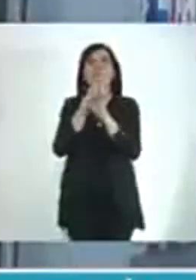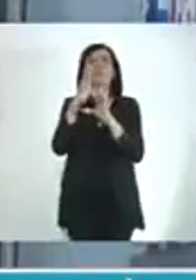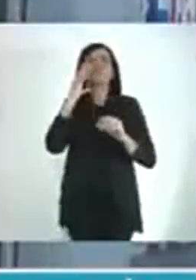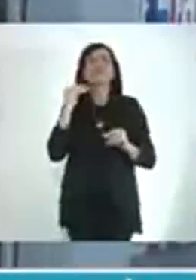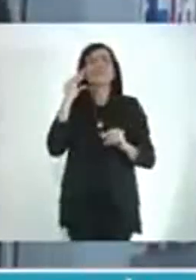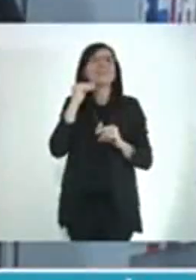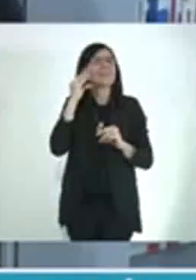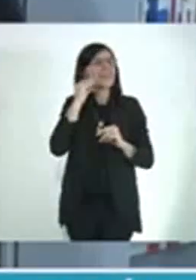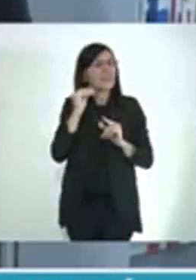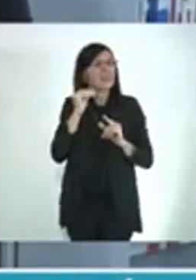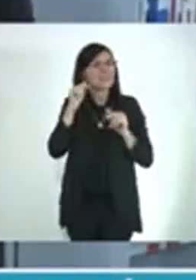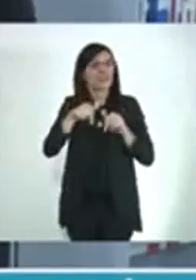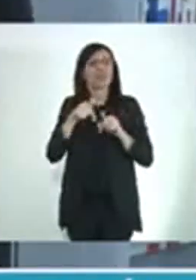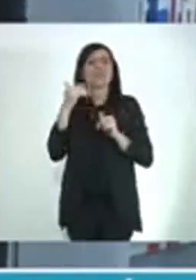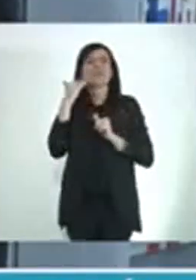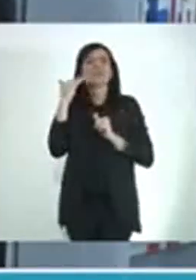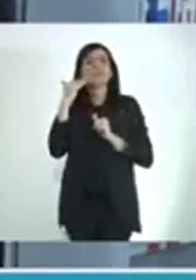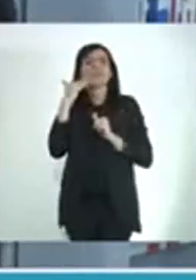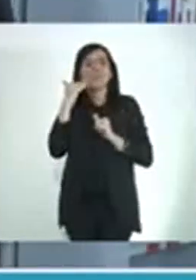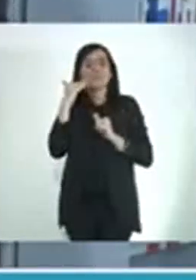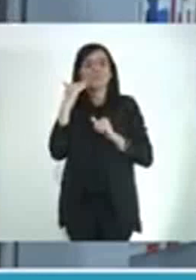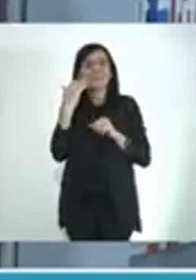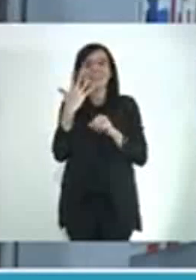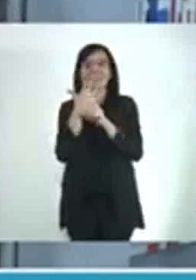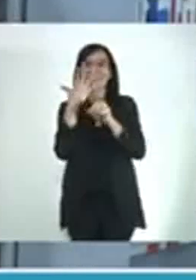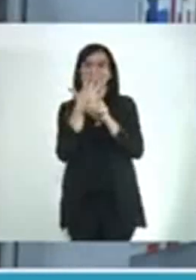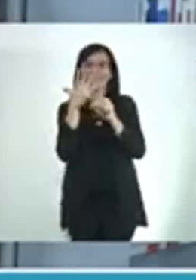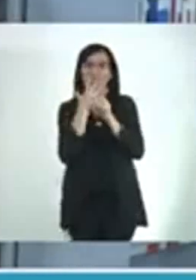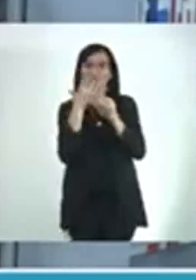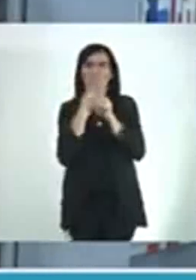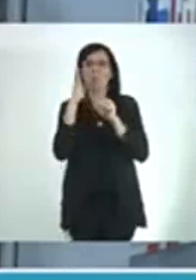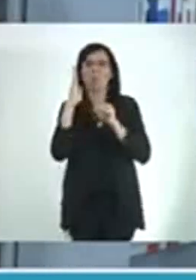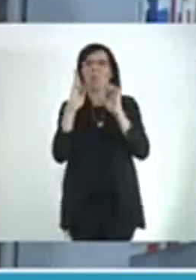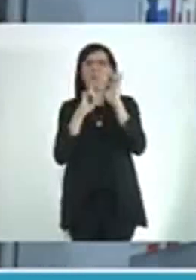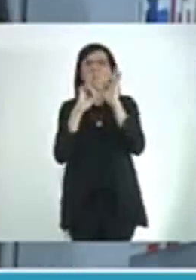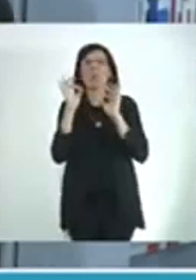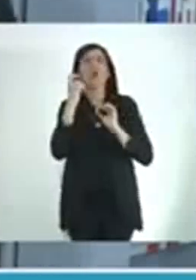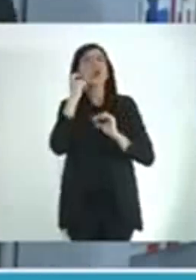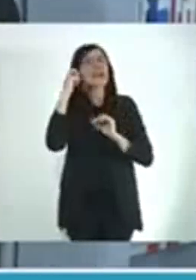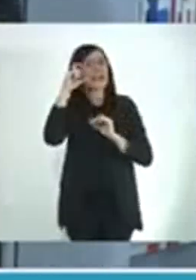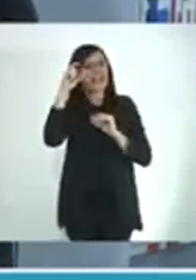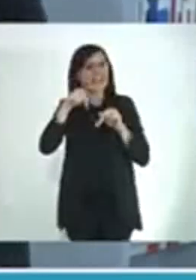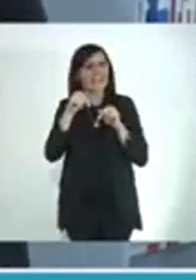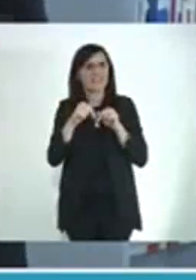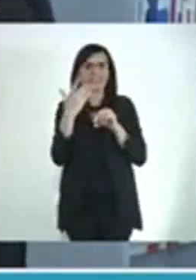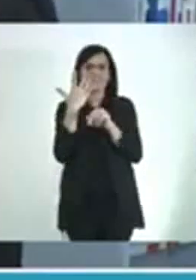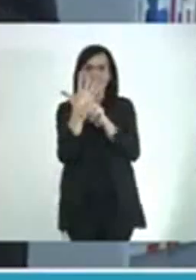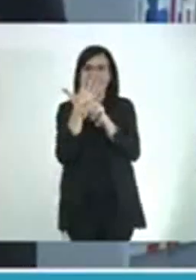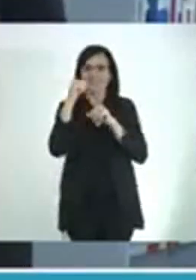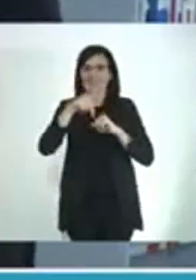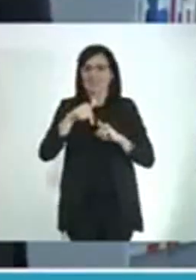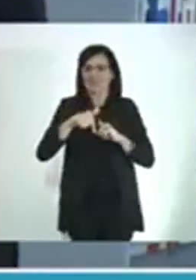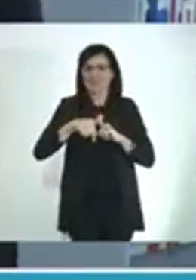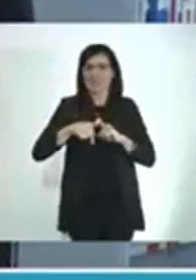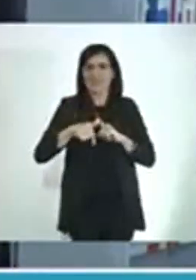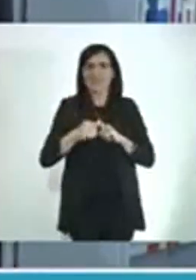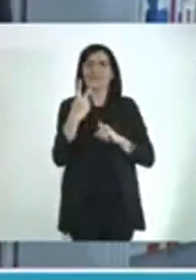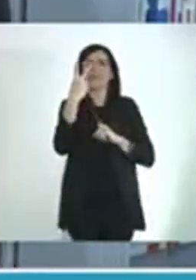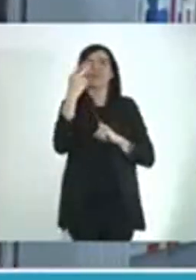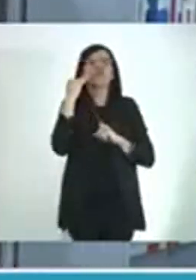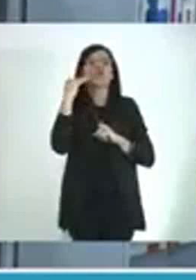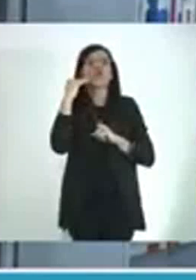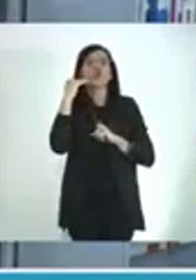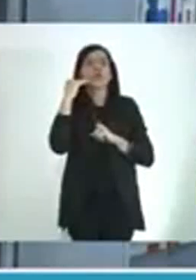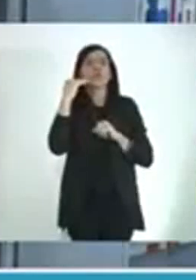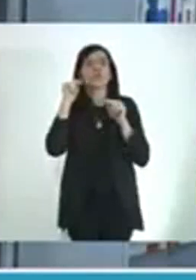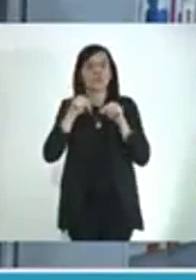de inglés que quieran realizar el quinto bloque específico de lenguas extranjeras a partir de las 14 horas. Vamos a